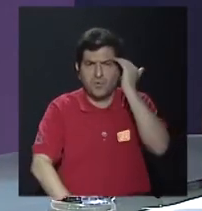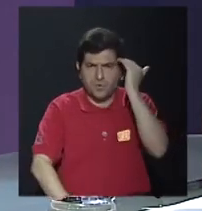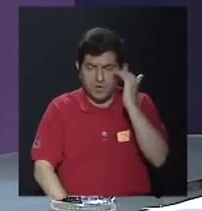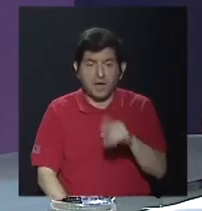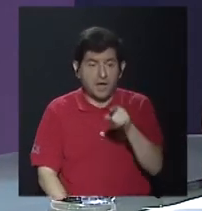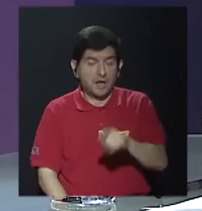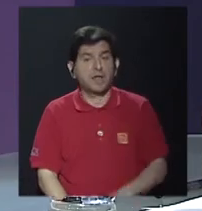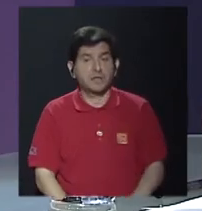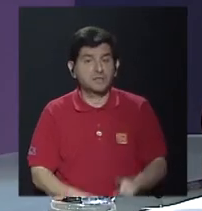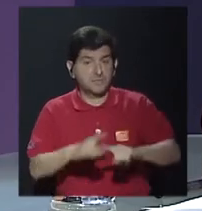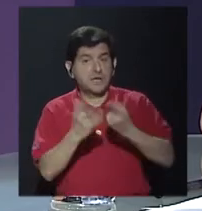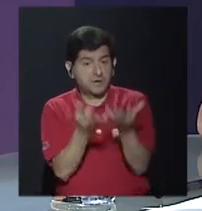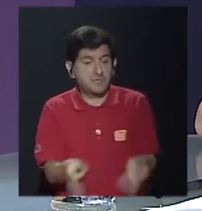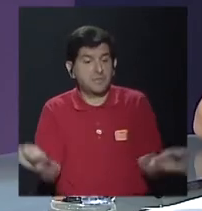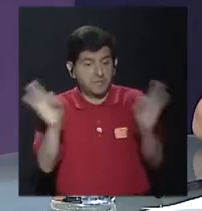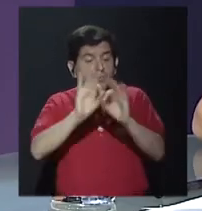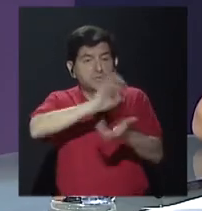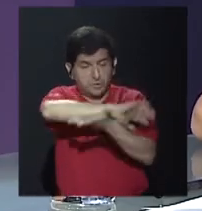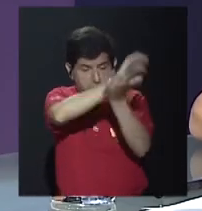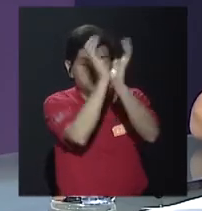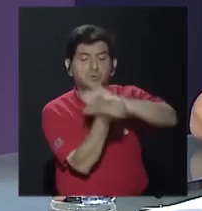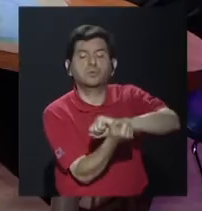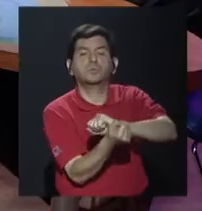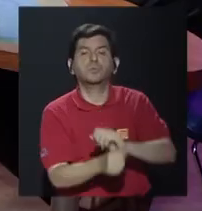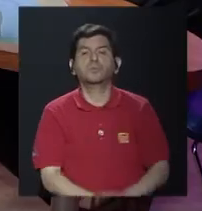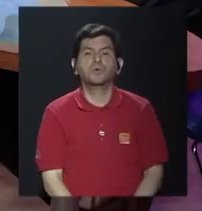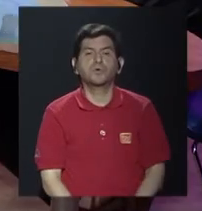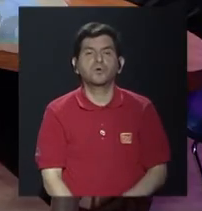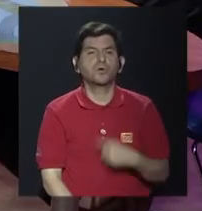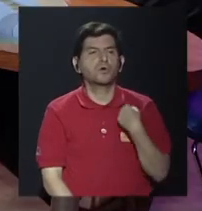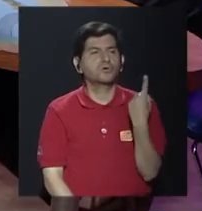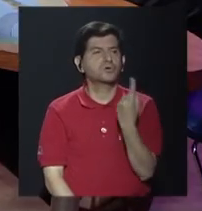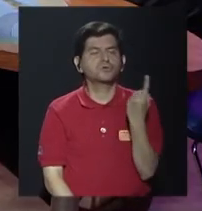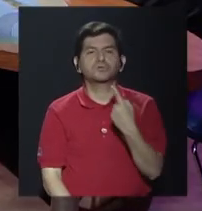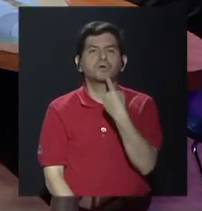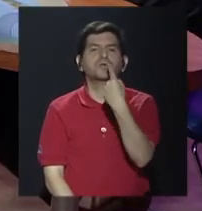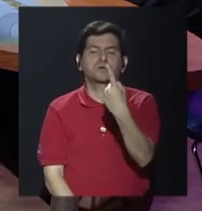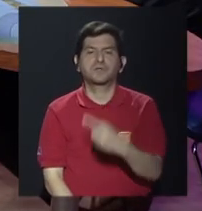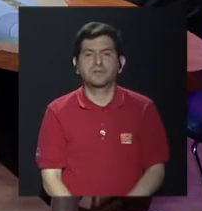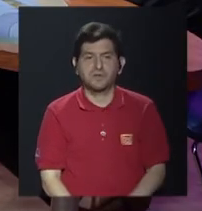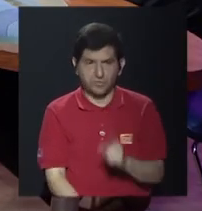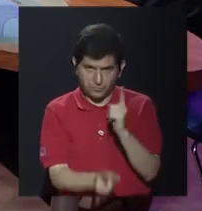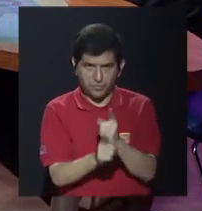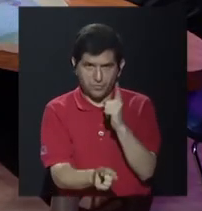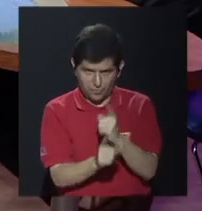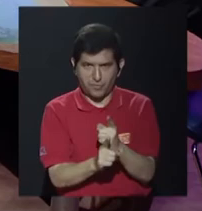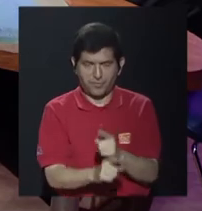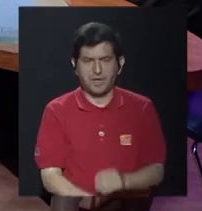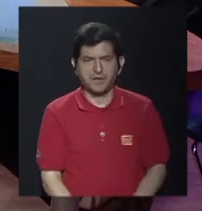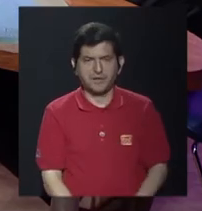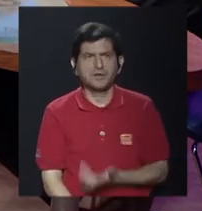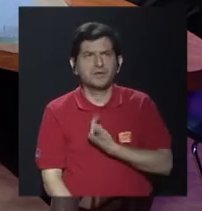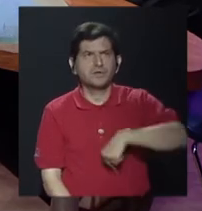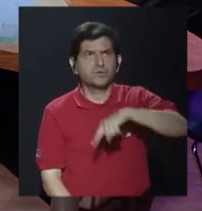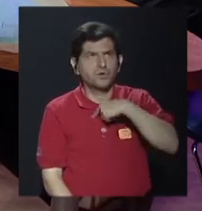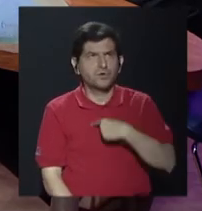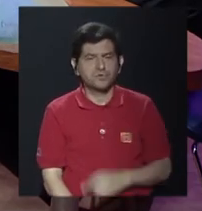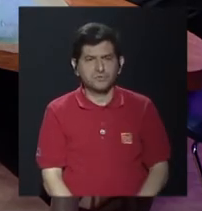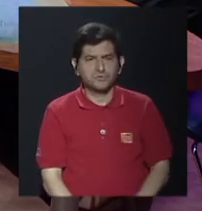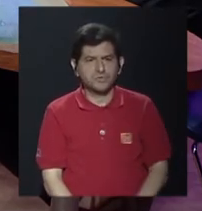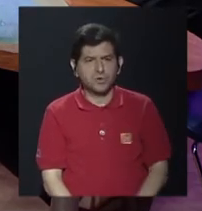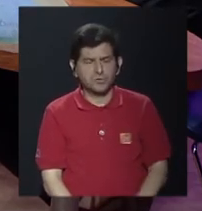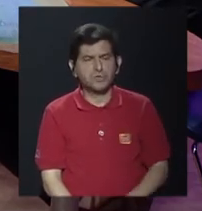arma poderosa para la transformación. Y yo nada más quisiera decir que, bueno, efectivamente, aunque pusimos en valor